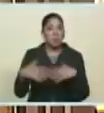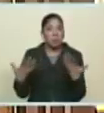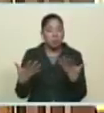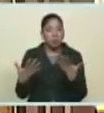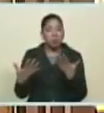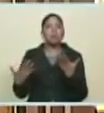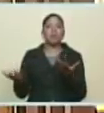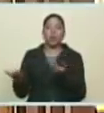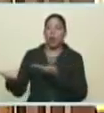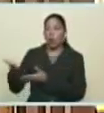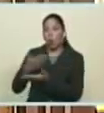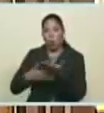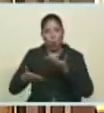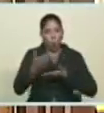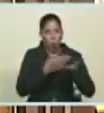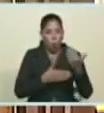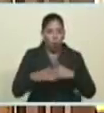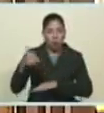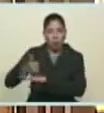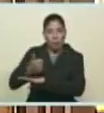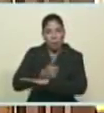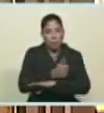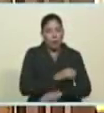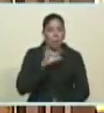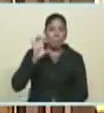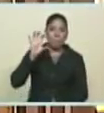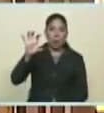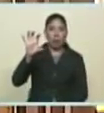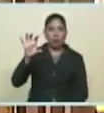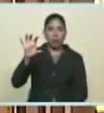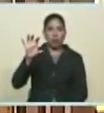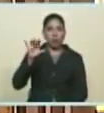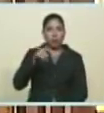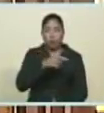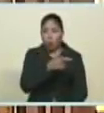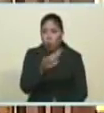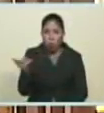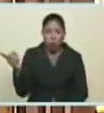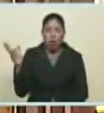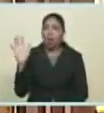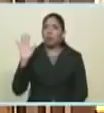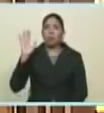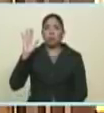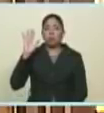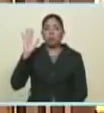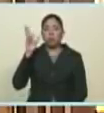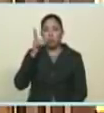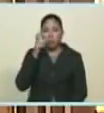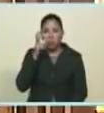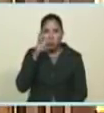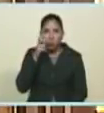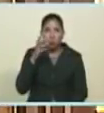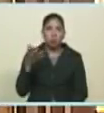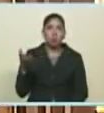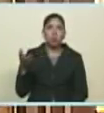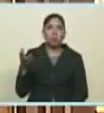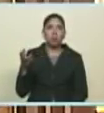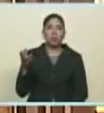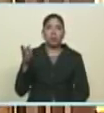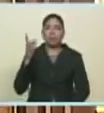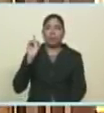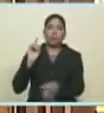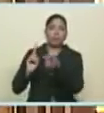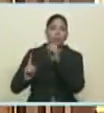compartido de las autoridades legítimas del país. Quizás ustedes no han escuchado las barrabasadas